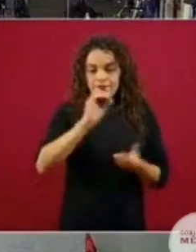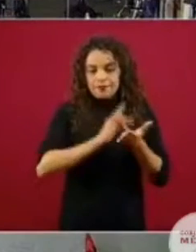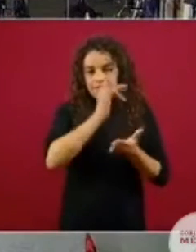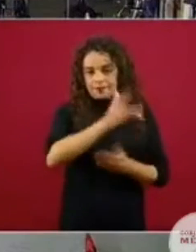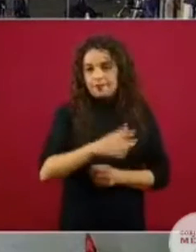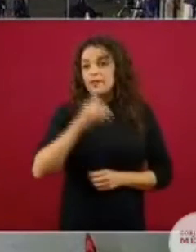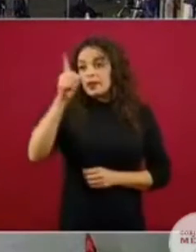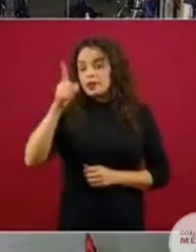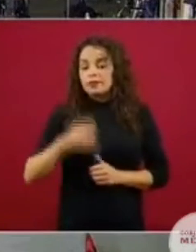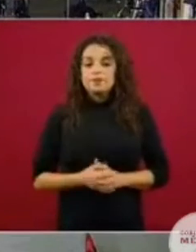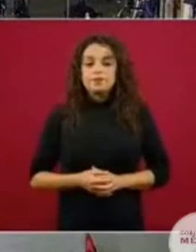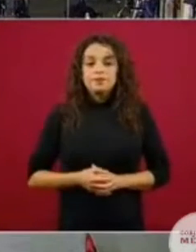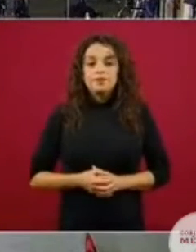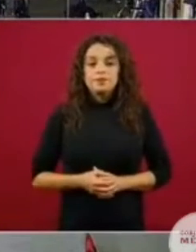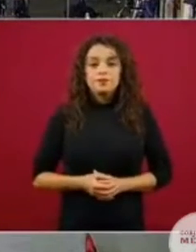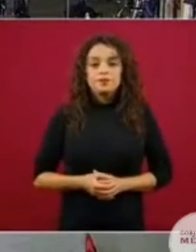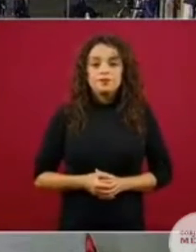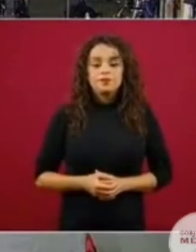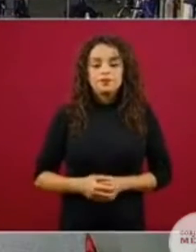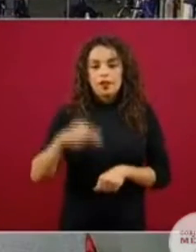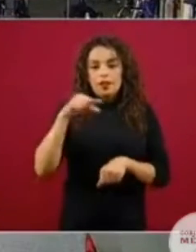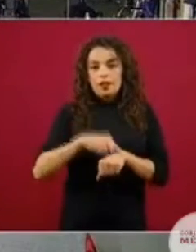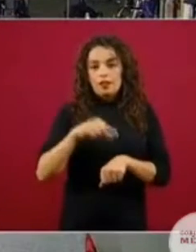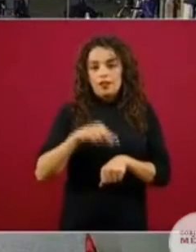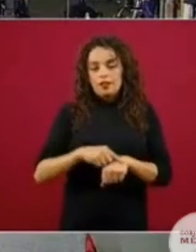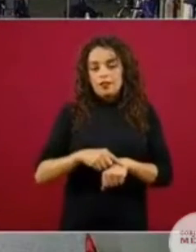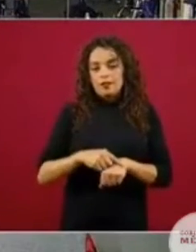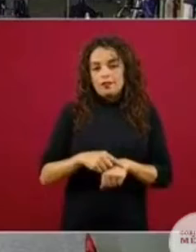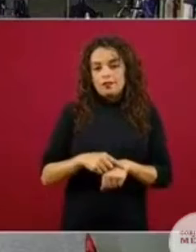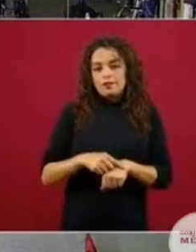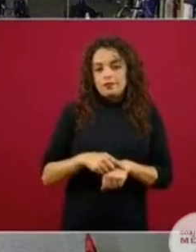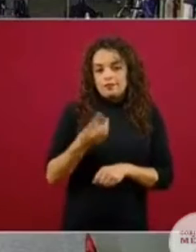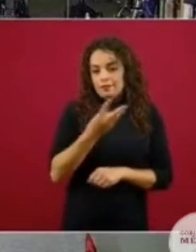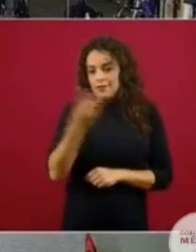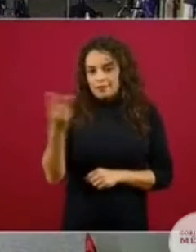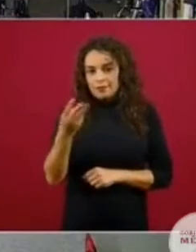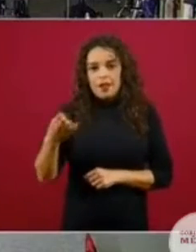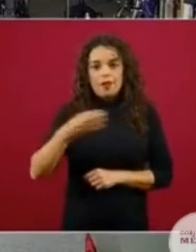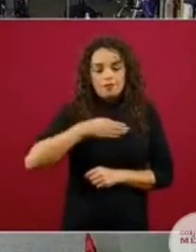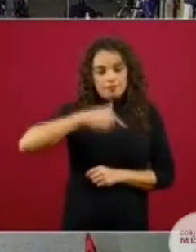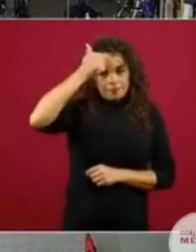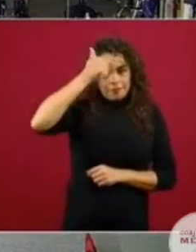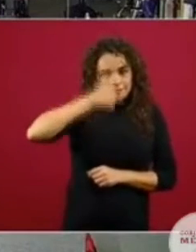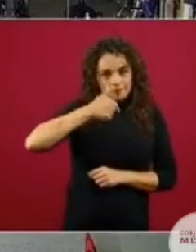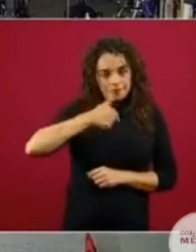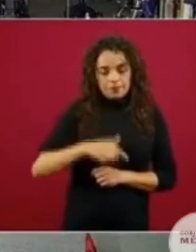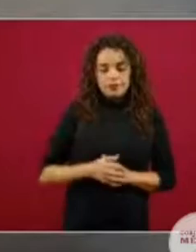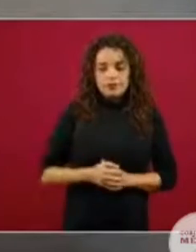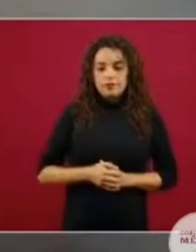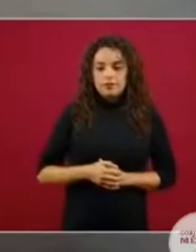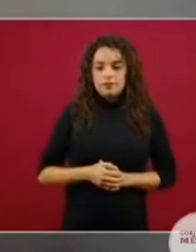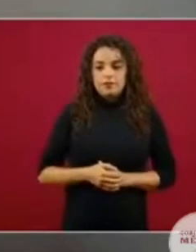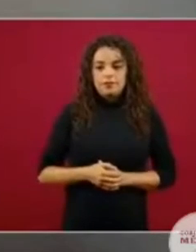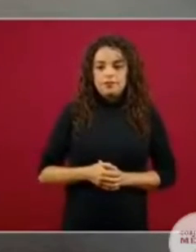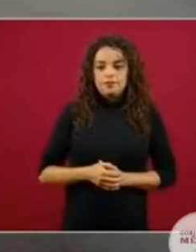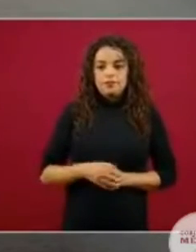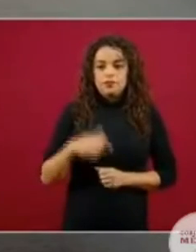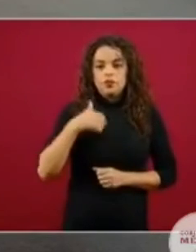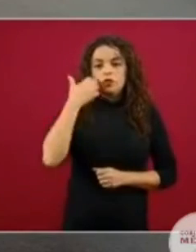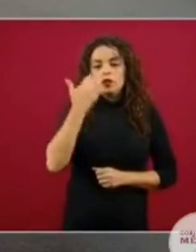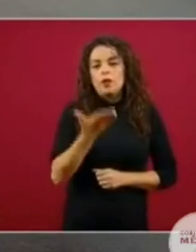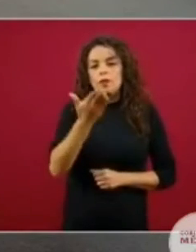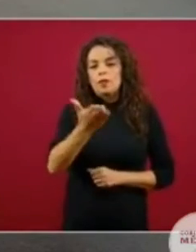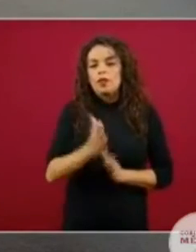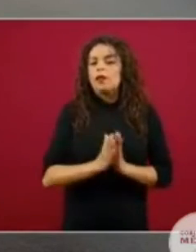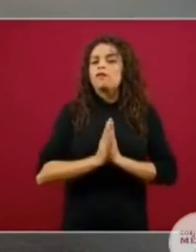coneja por cat el concierto que algunas noches antes de hacerle mi pregunta que voy a pedir se le pedirle un favor